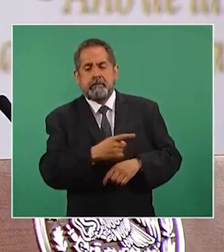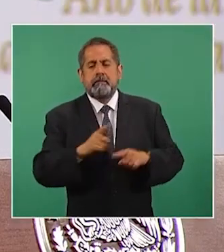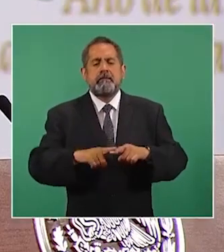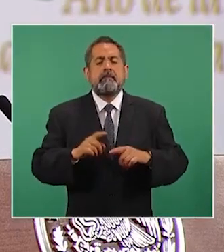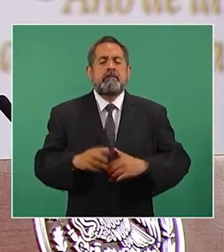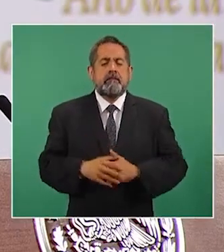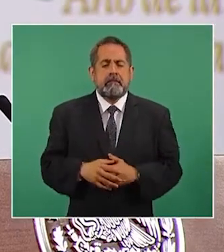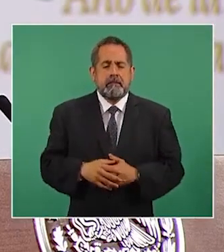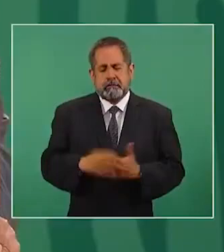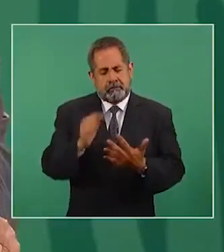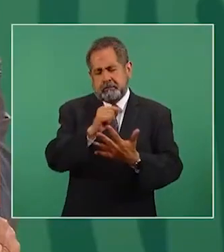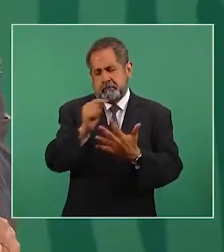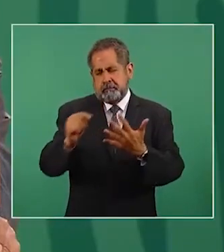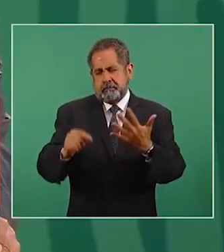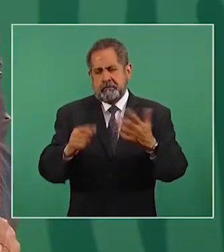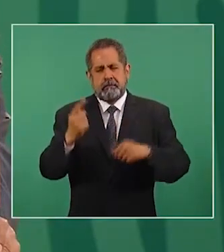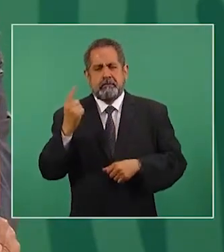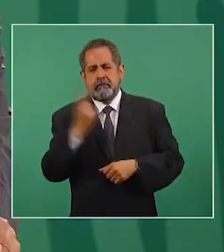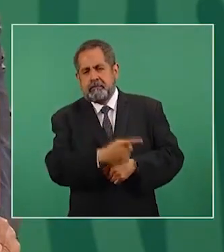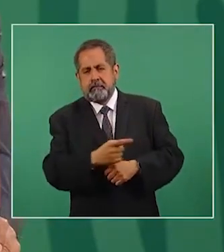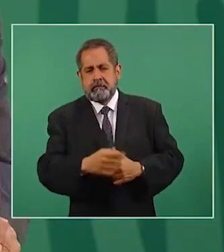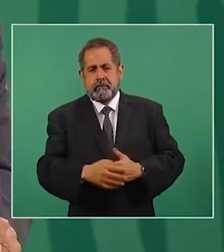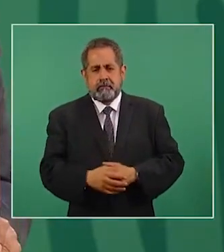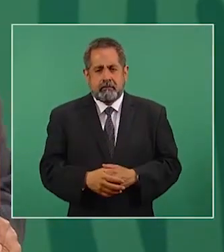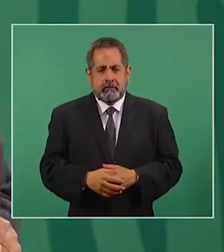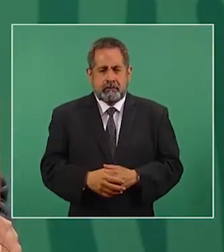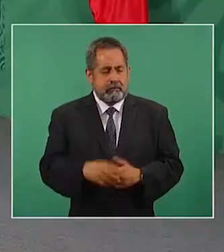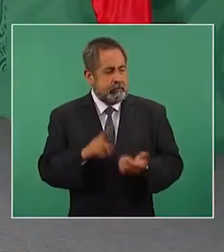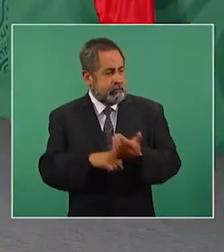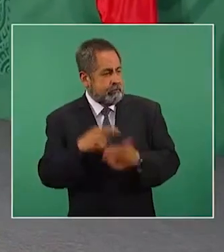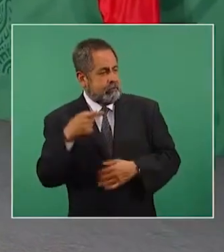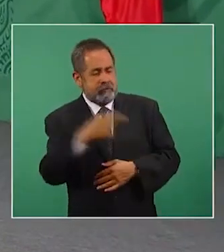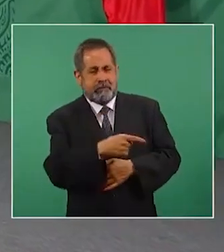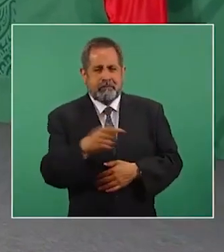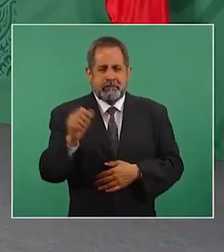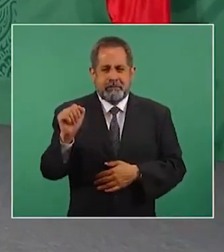Entre otros. A Sanjuana.